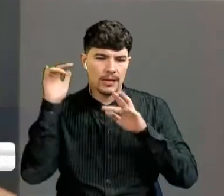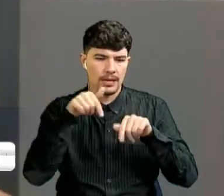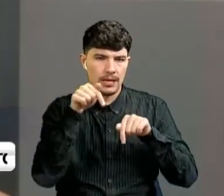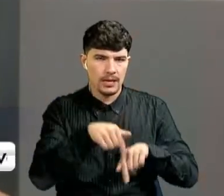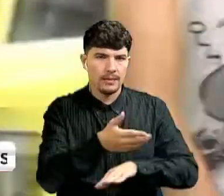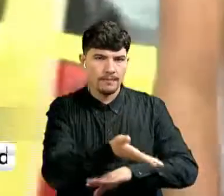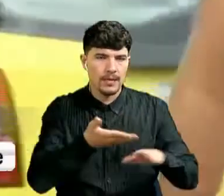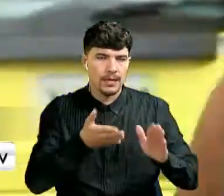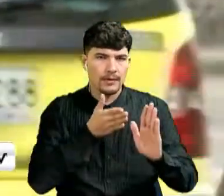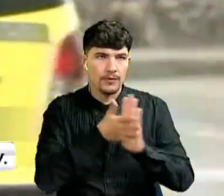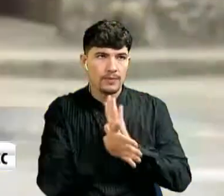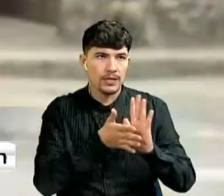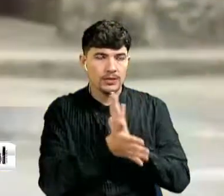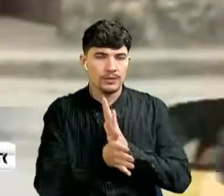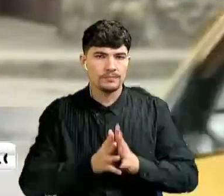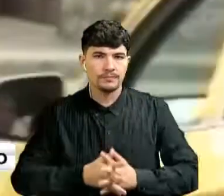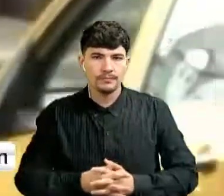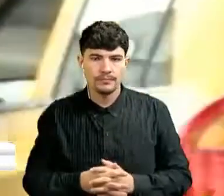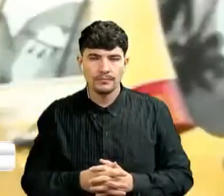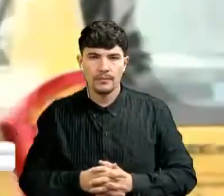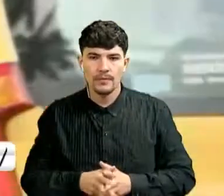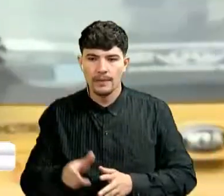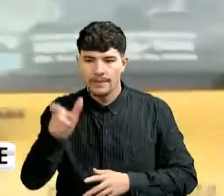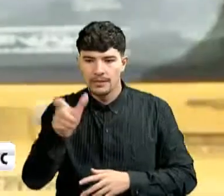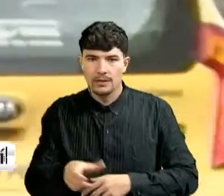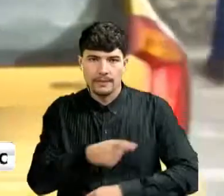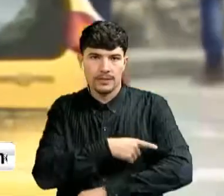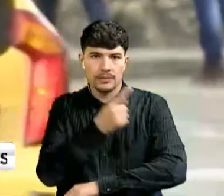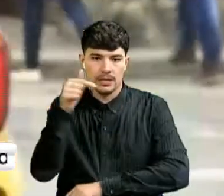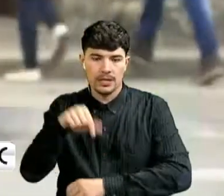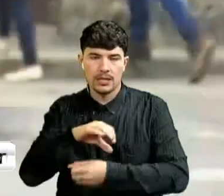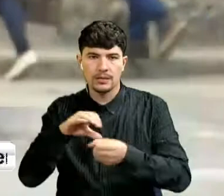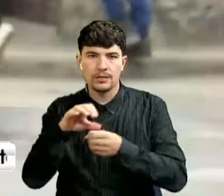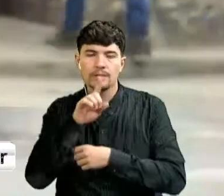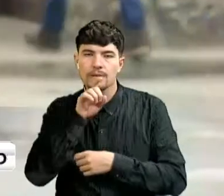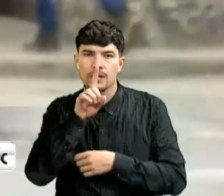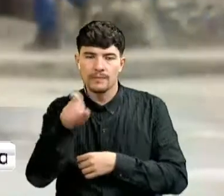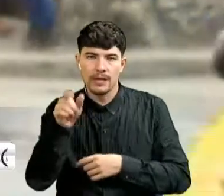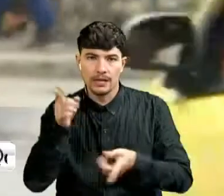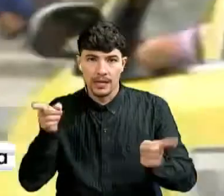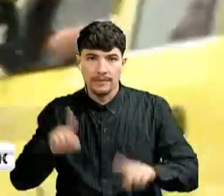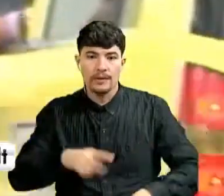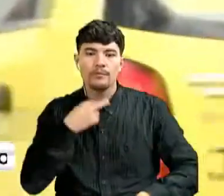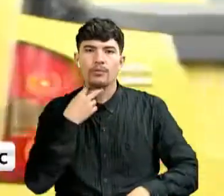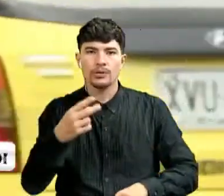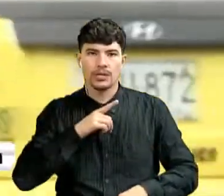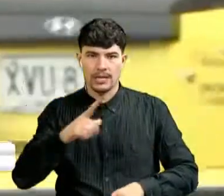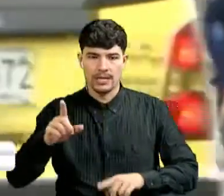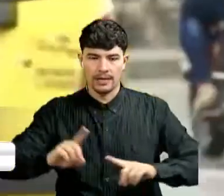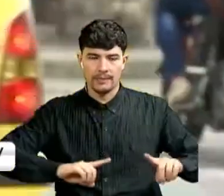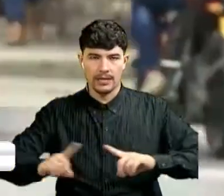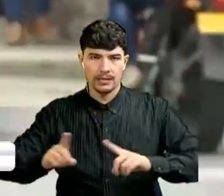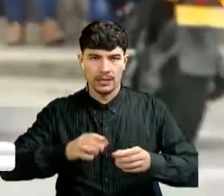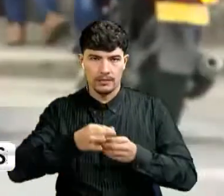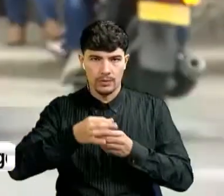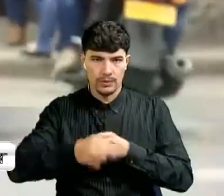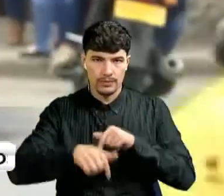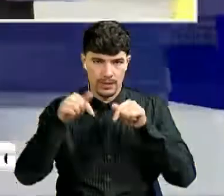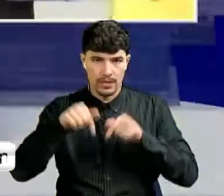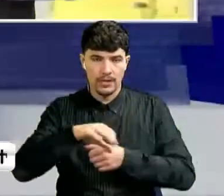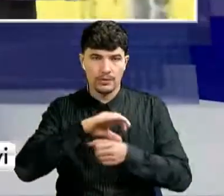solicitar información el personero de bucaramanga y voceros de la administración municipal hacen un llamado a los bumangueses